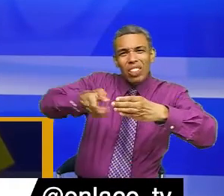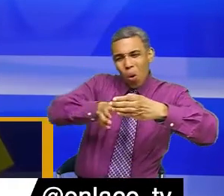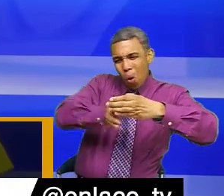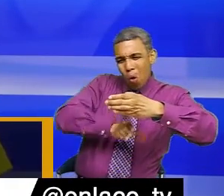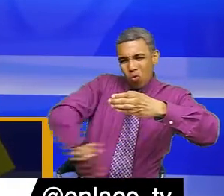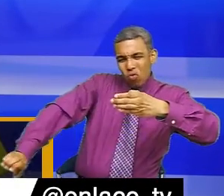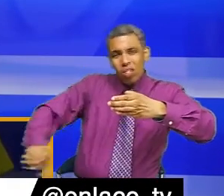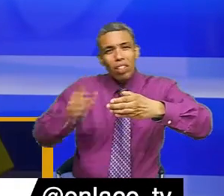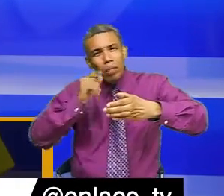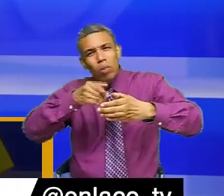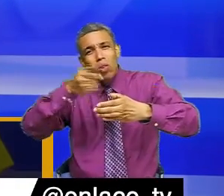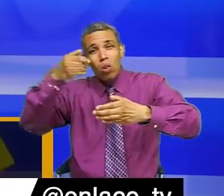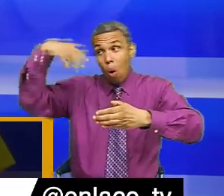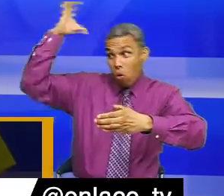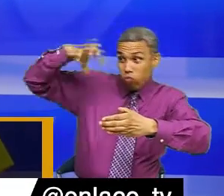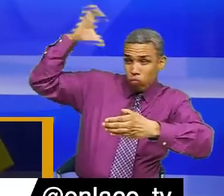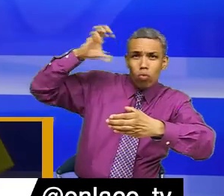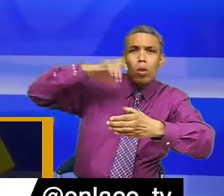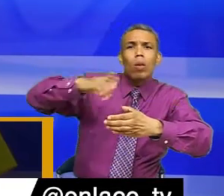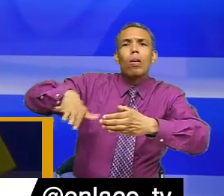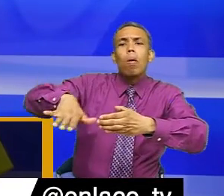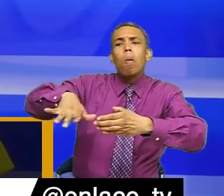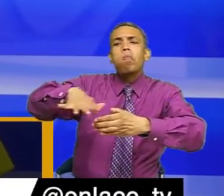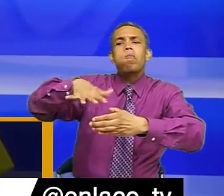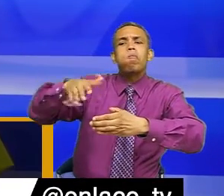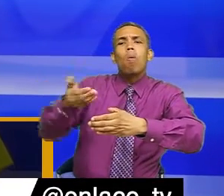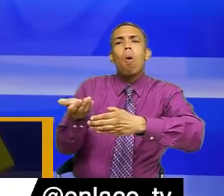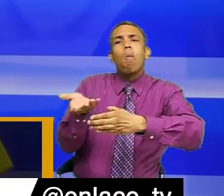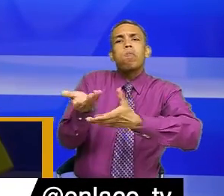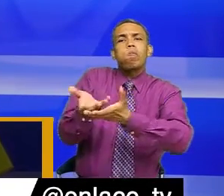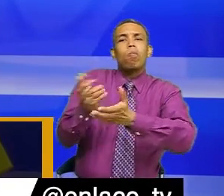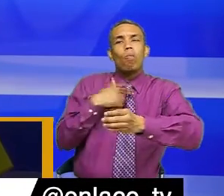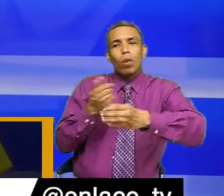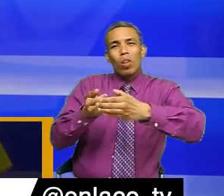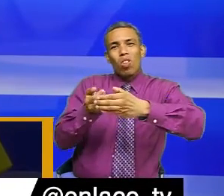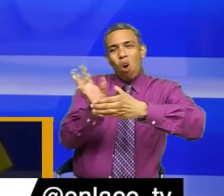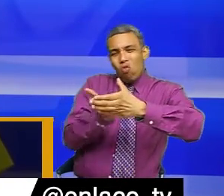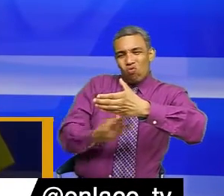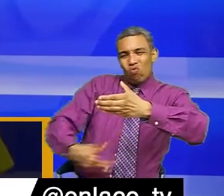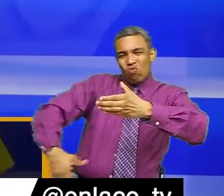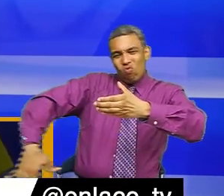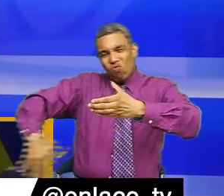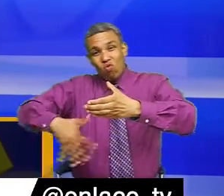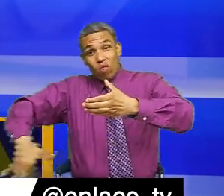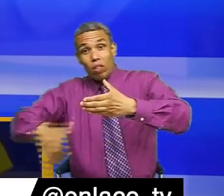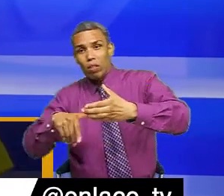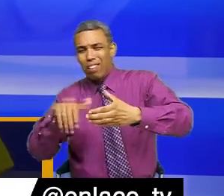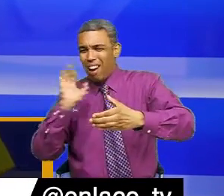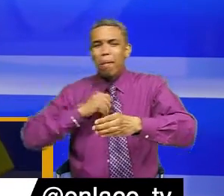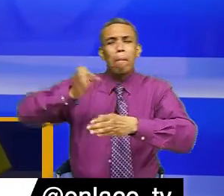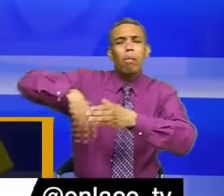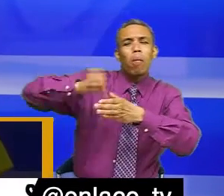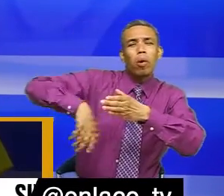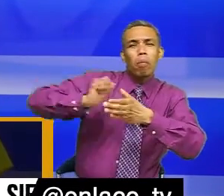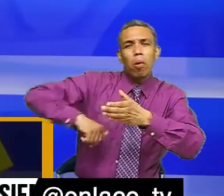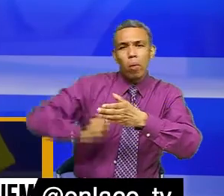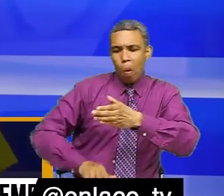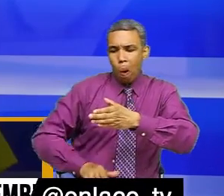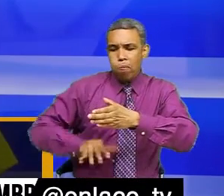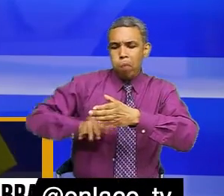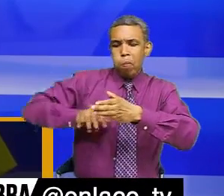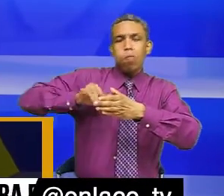se le den la importancia al tema del medio ambiente y nos ayuden a limpiar nuestra ciudad y a saber cómo se debe hacer